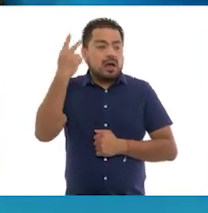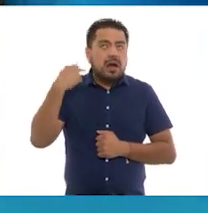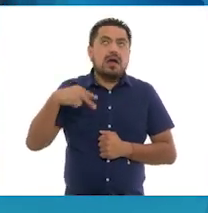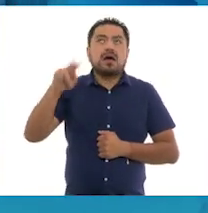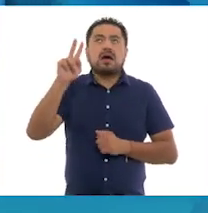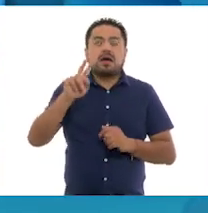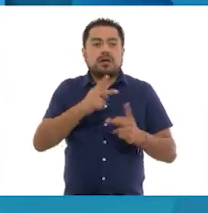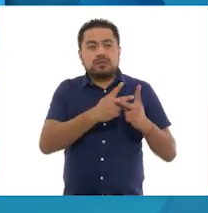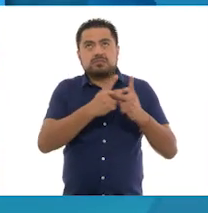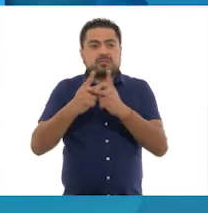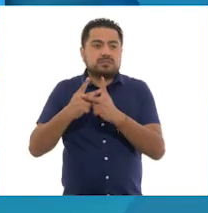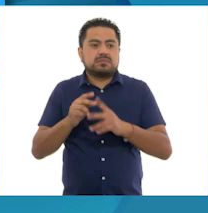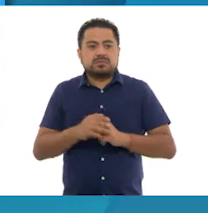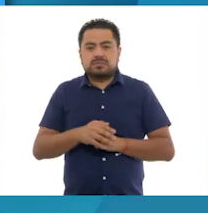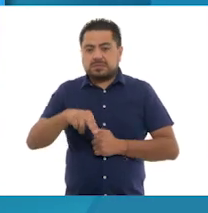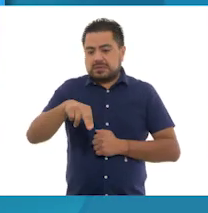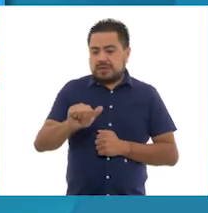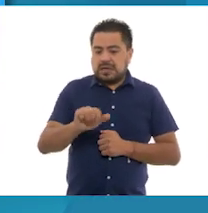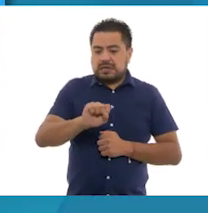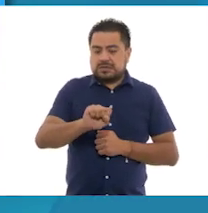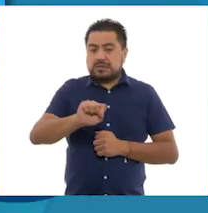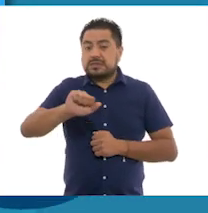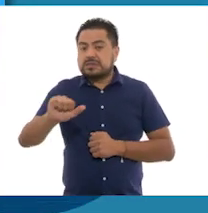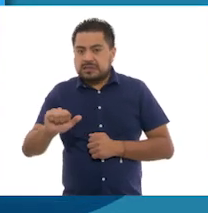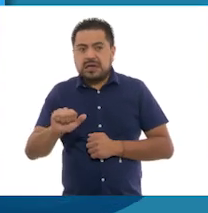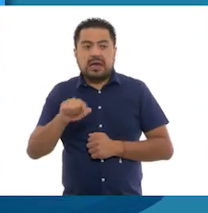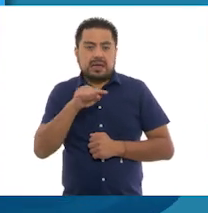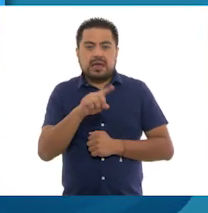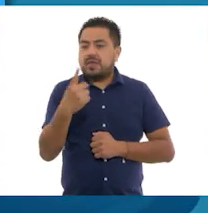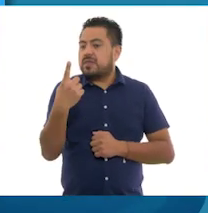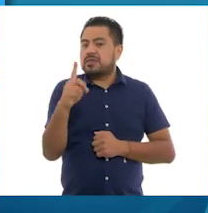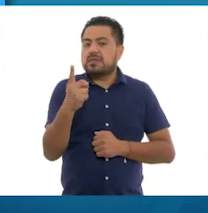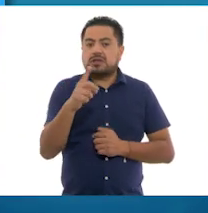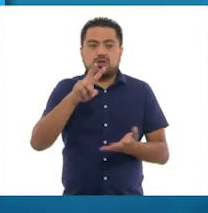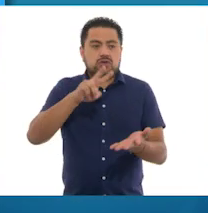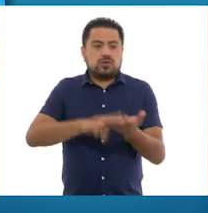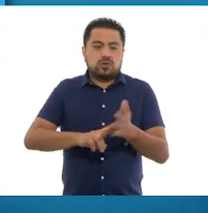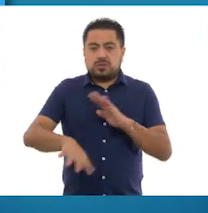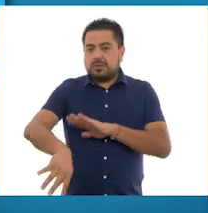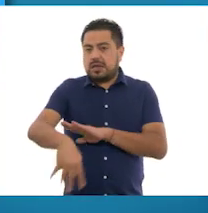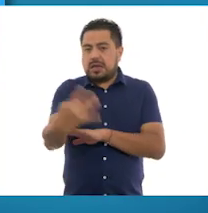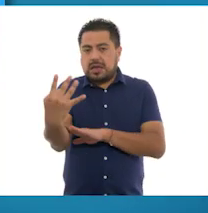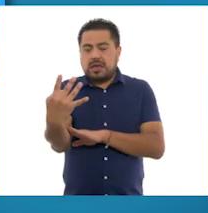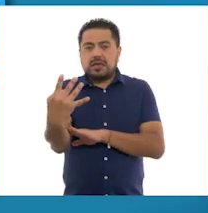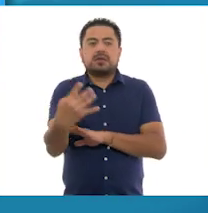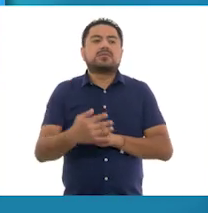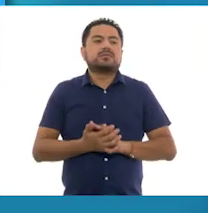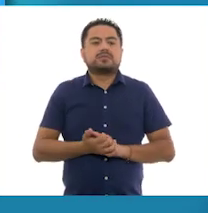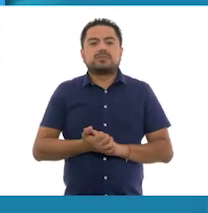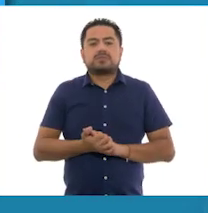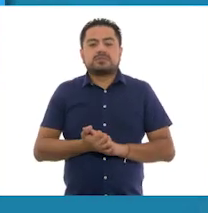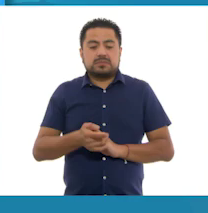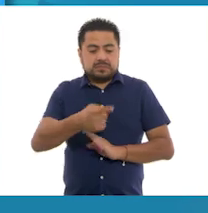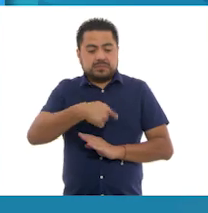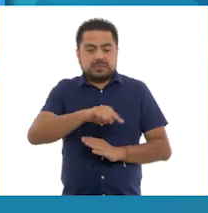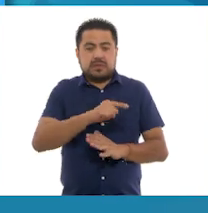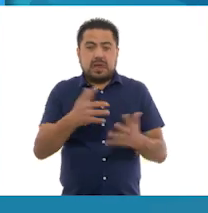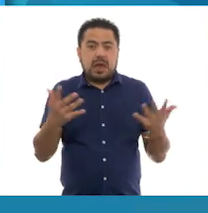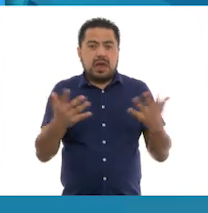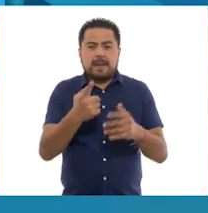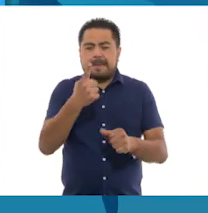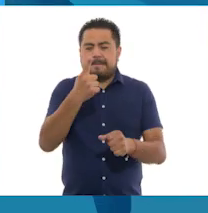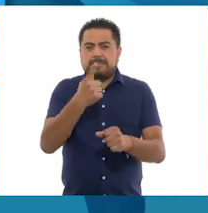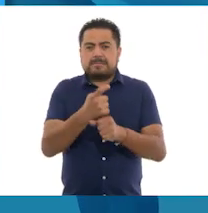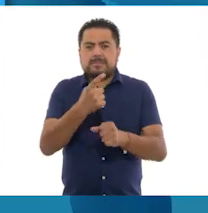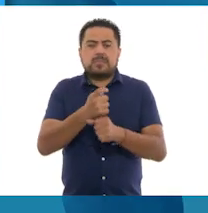asteroide. De hecho, la NASA, en diciembre de 2014, realizó la